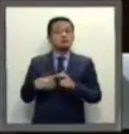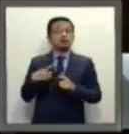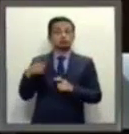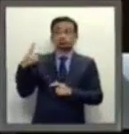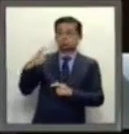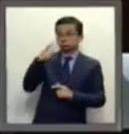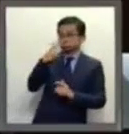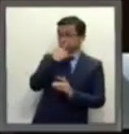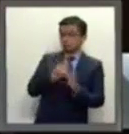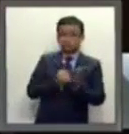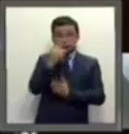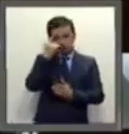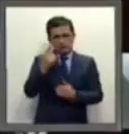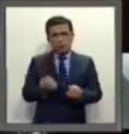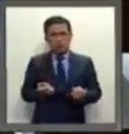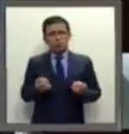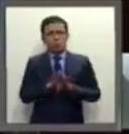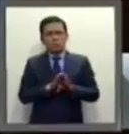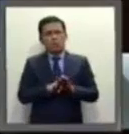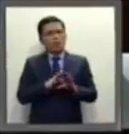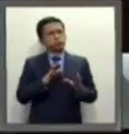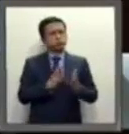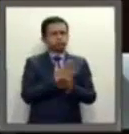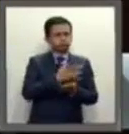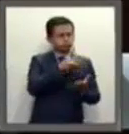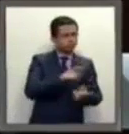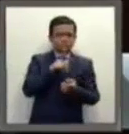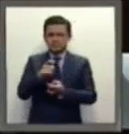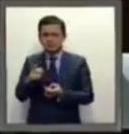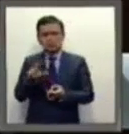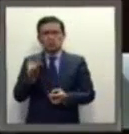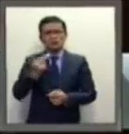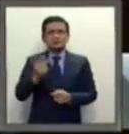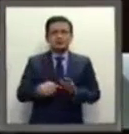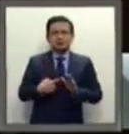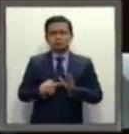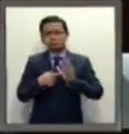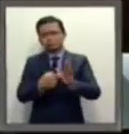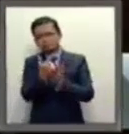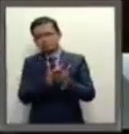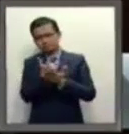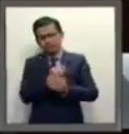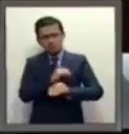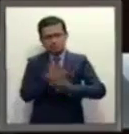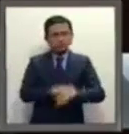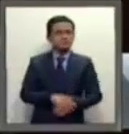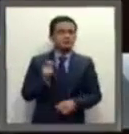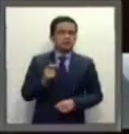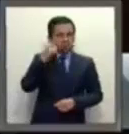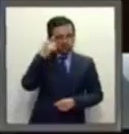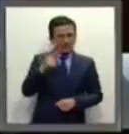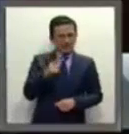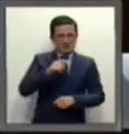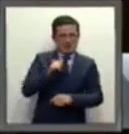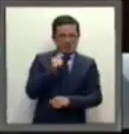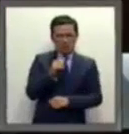la reclasificación de recursos sin necesidad de rendir y presentar cuentas. La modificación de